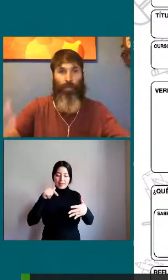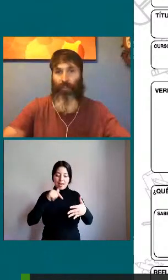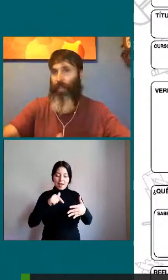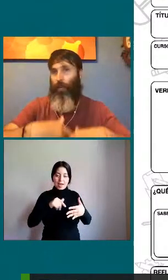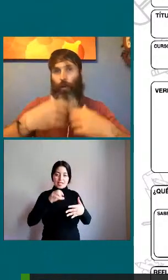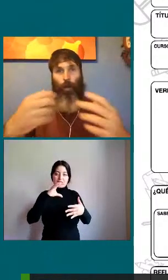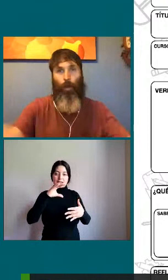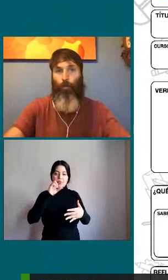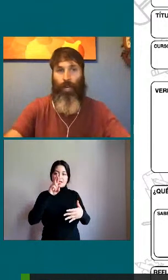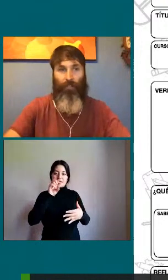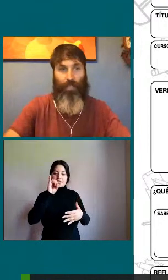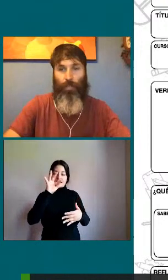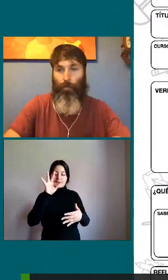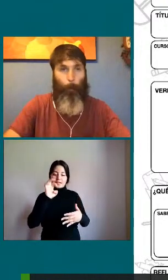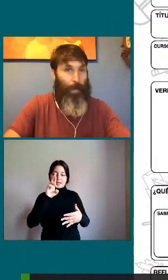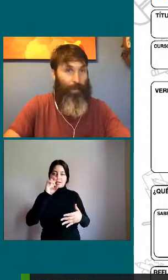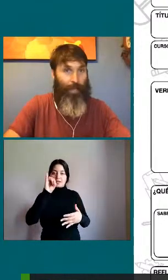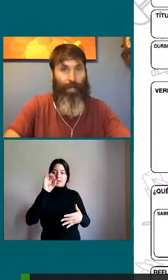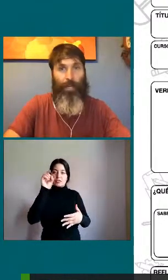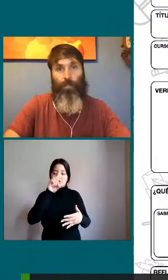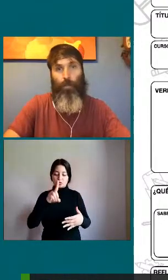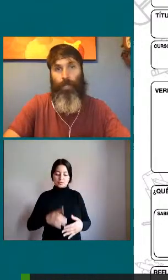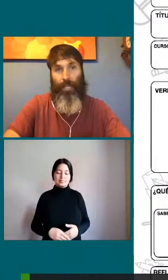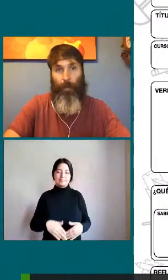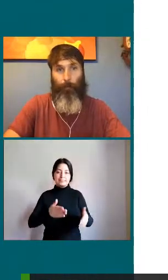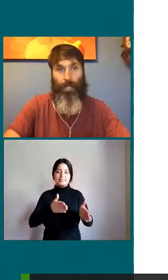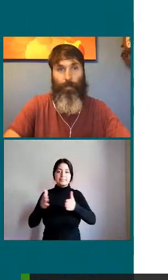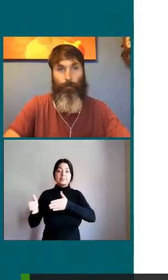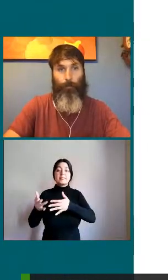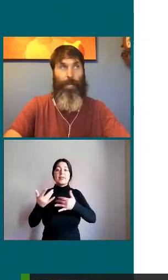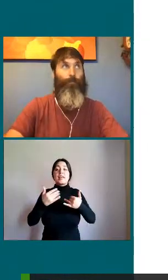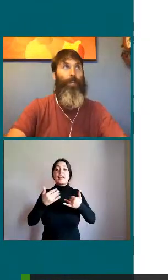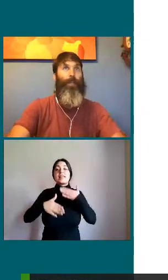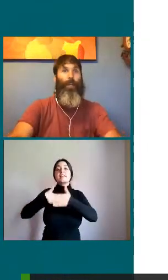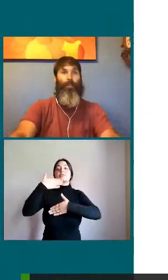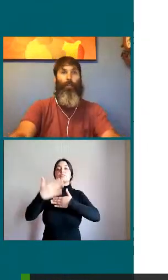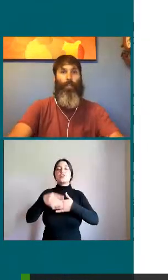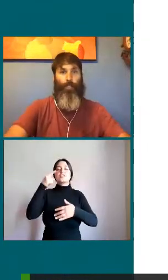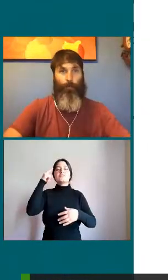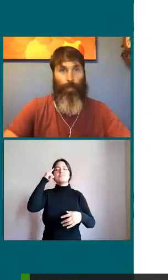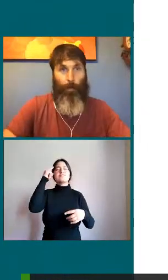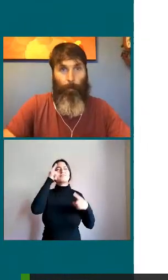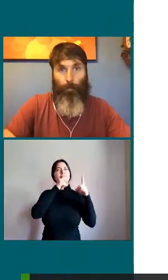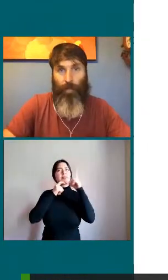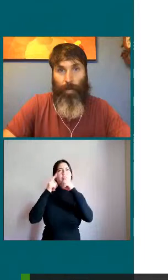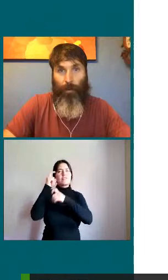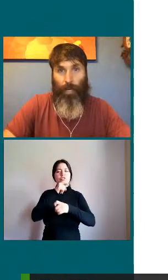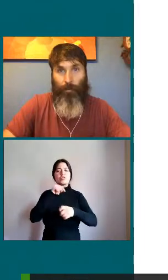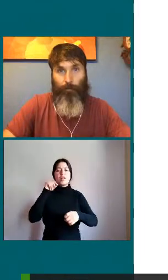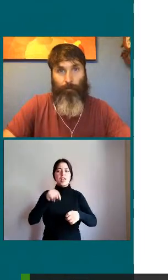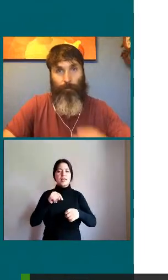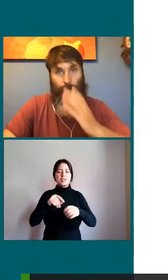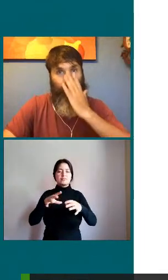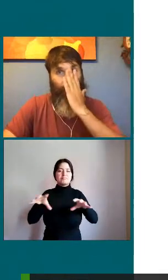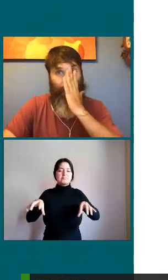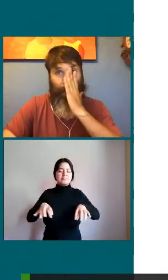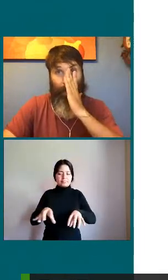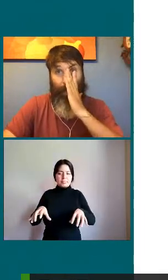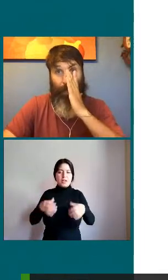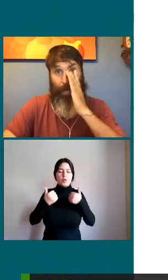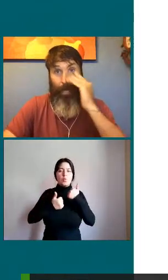ya justifico, hago alguna reflexión, una práctica sobre este canvas, ¿vale? Entonces, vamos a ver ahora